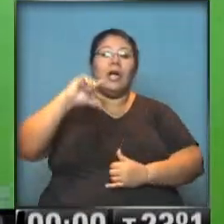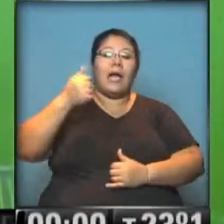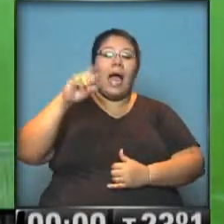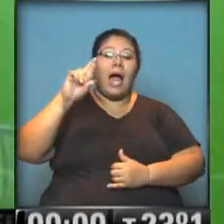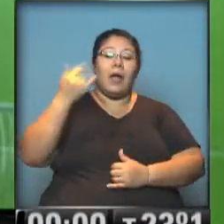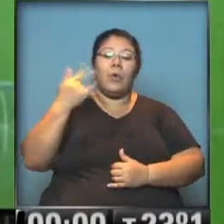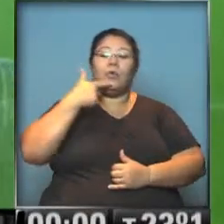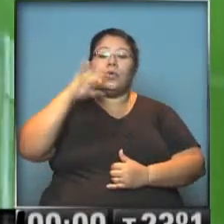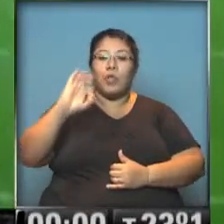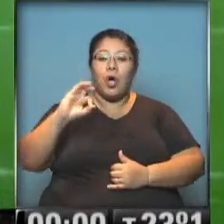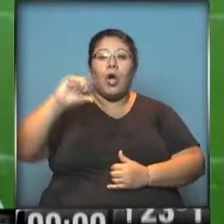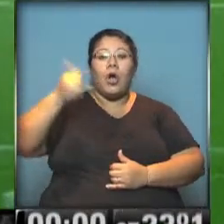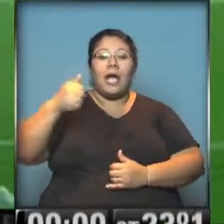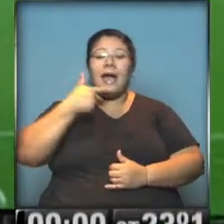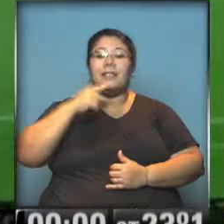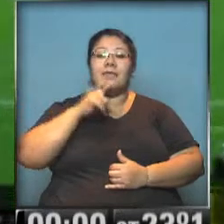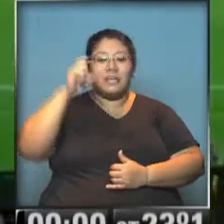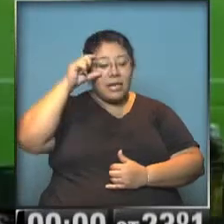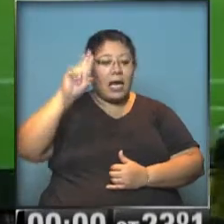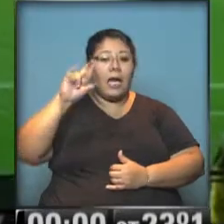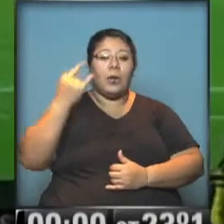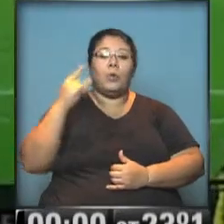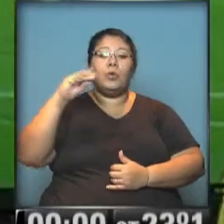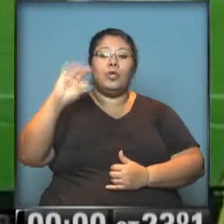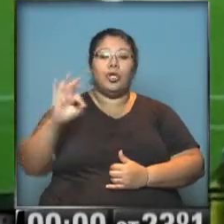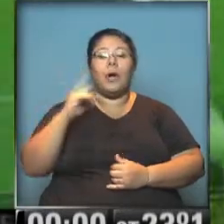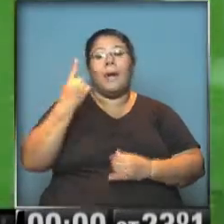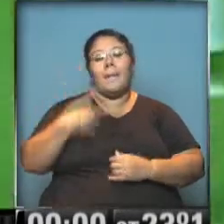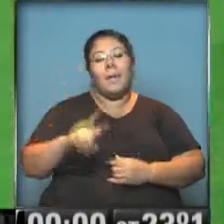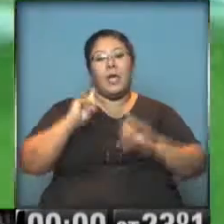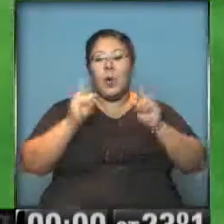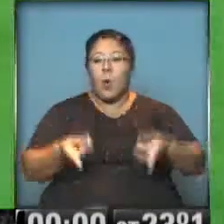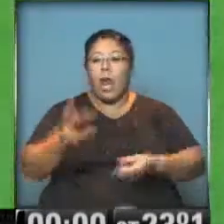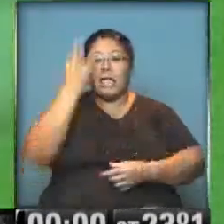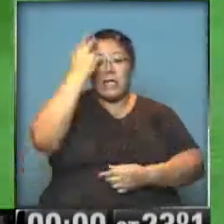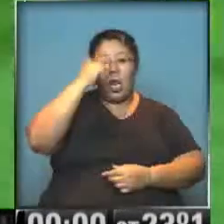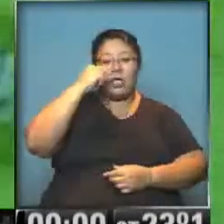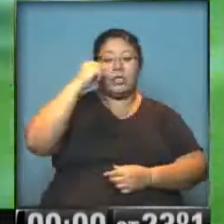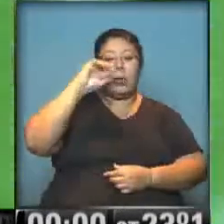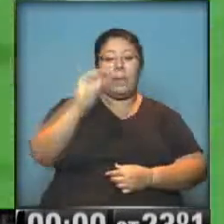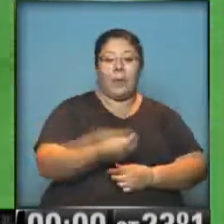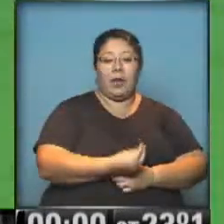el ciclón terminó cayendo por un tanto contra cero.